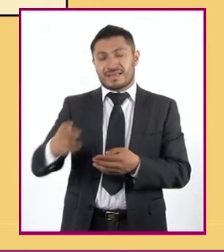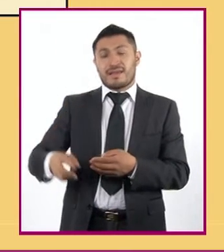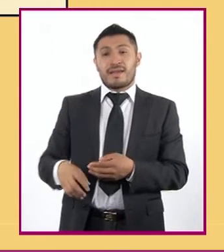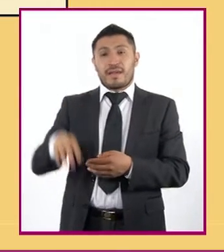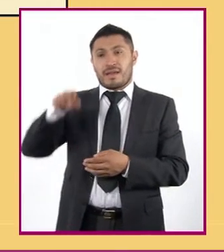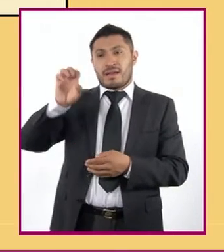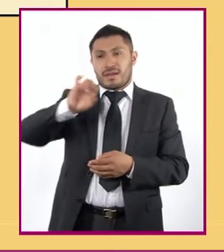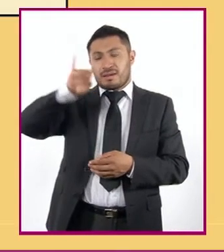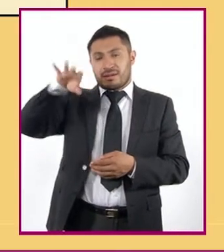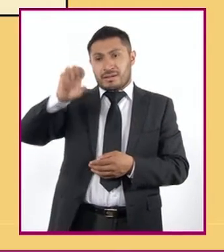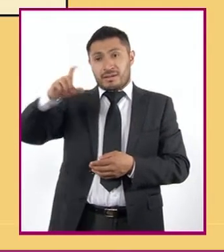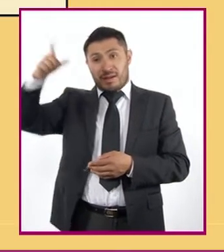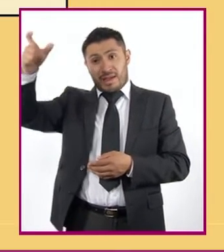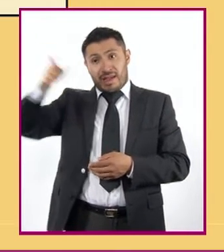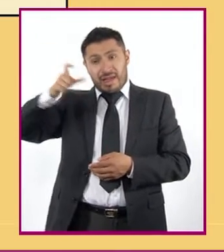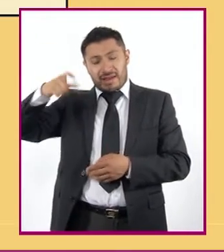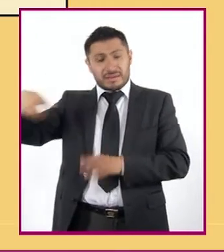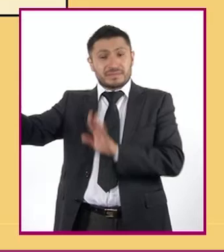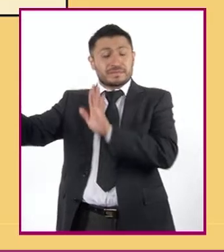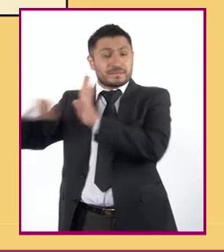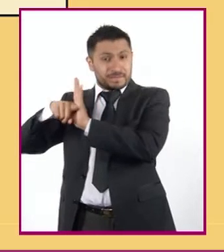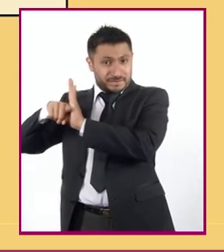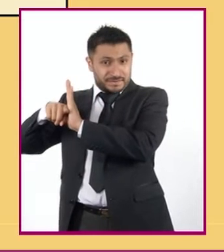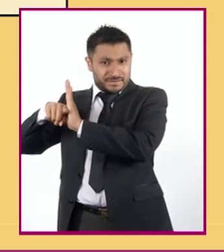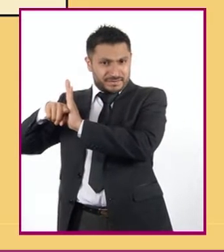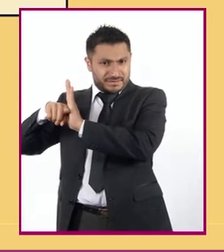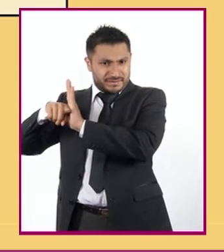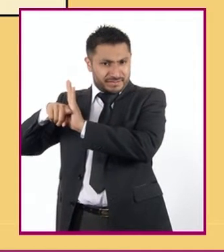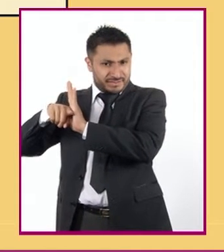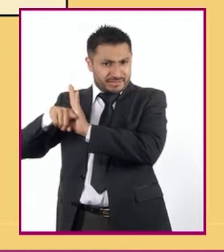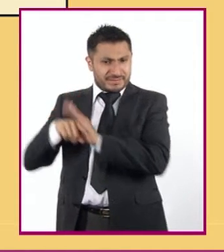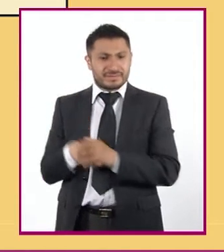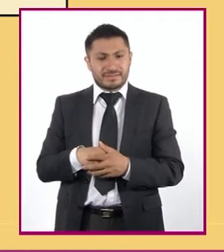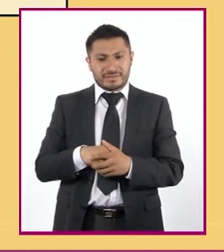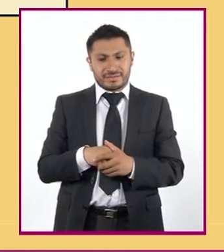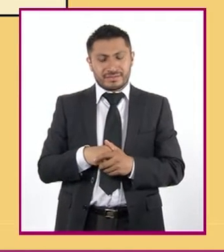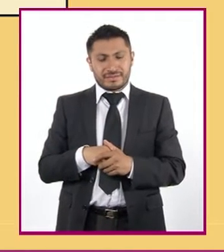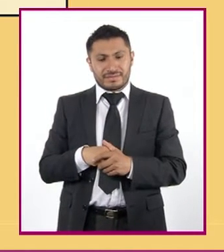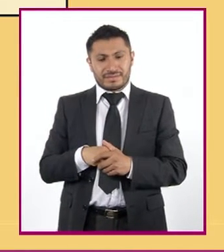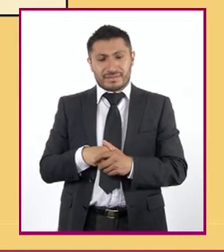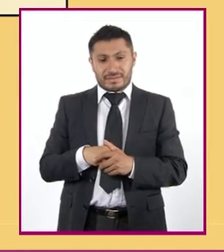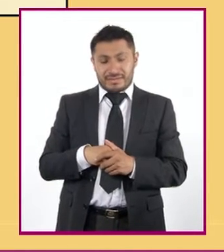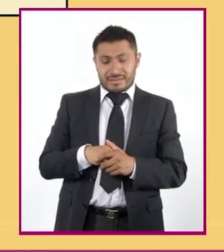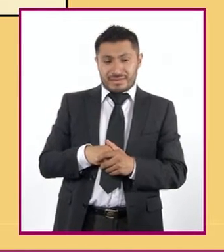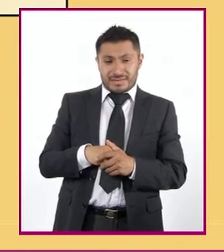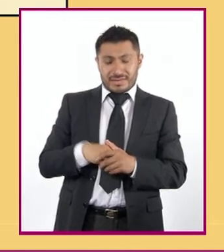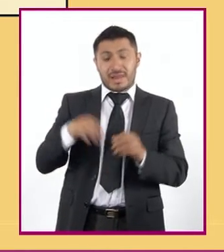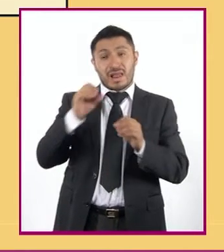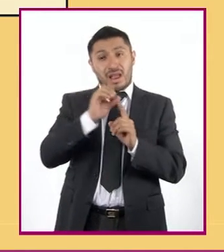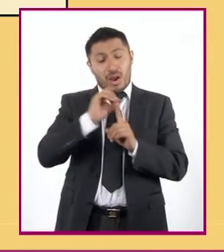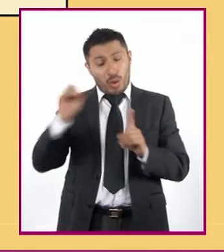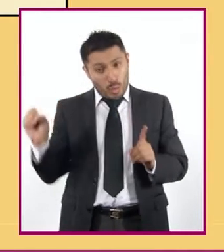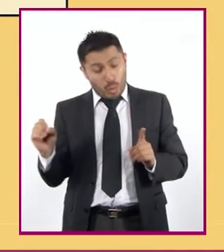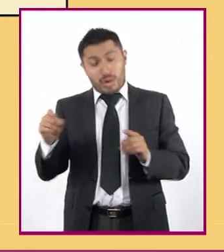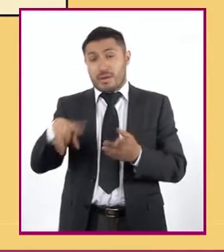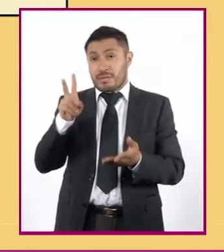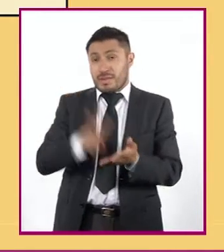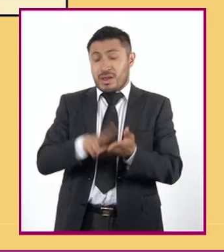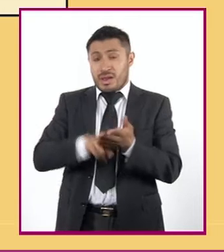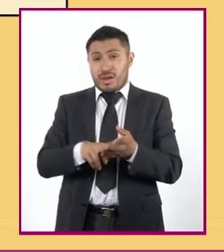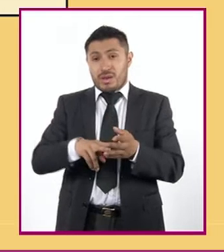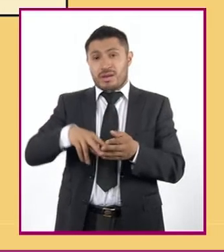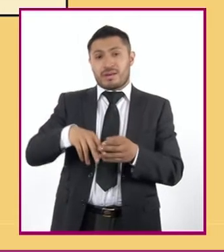eje X, serán negativos. Y los de las ordenadas, los valores en el eje